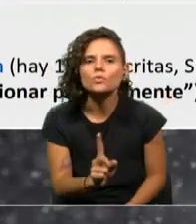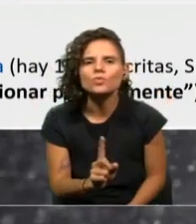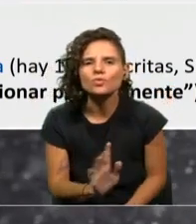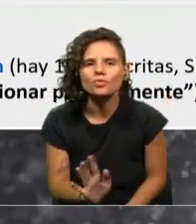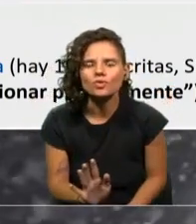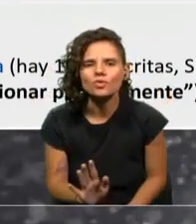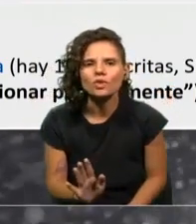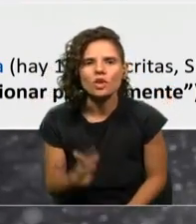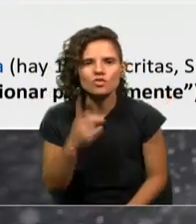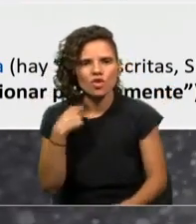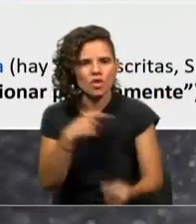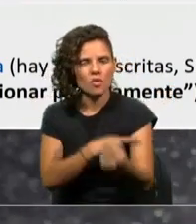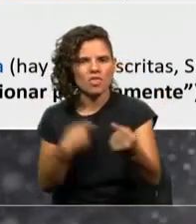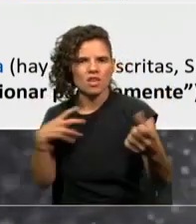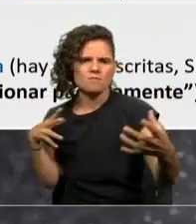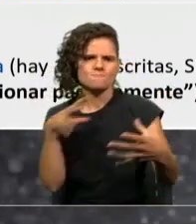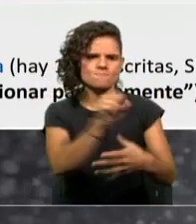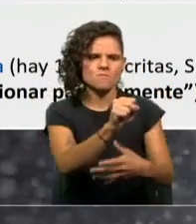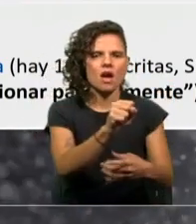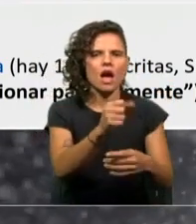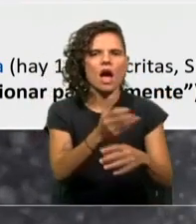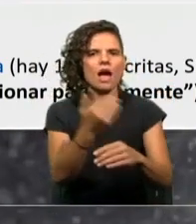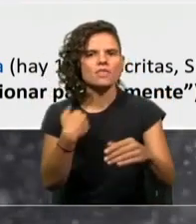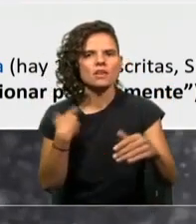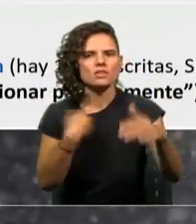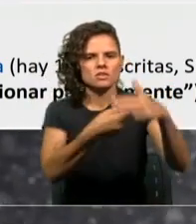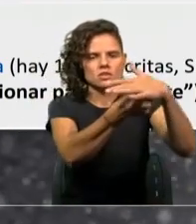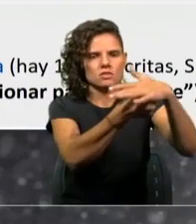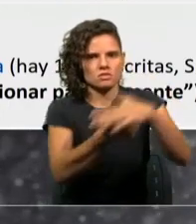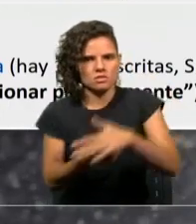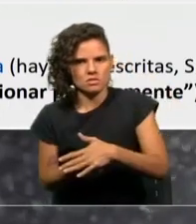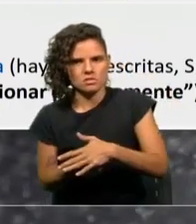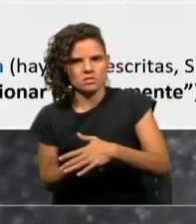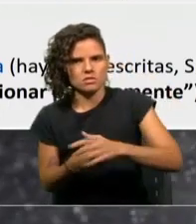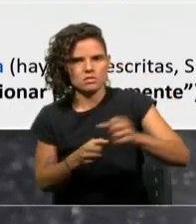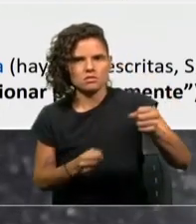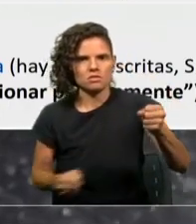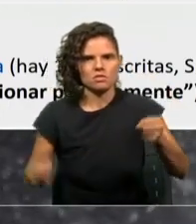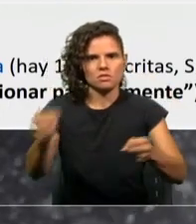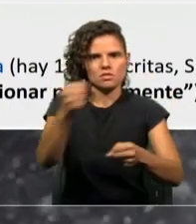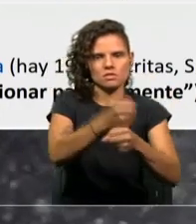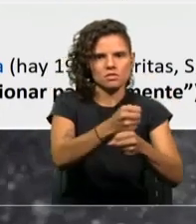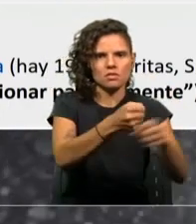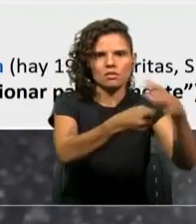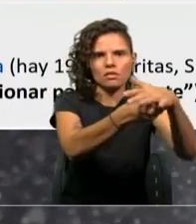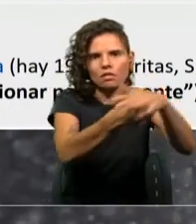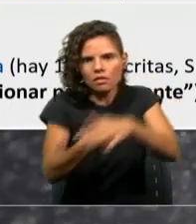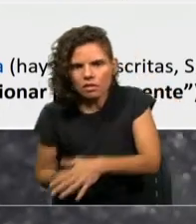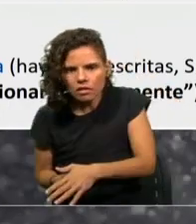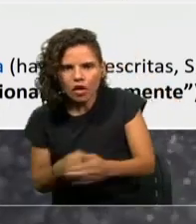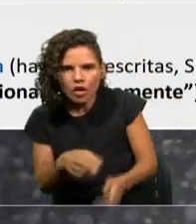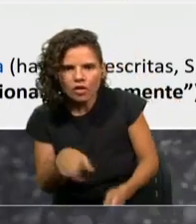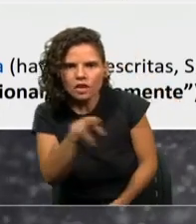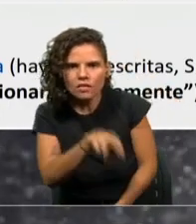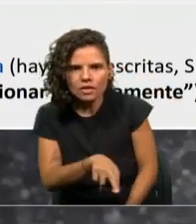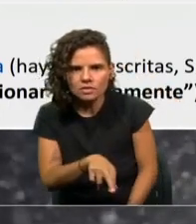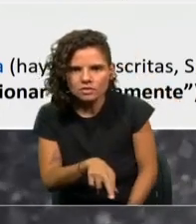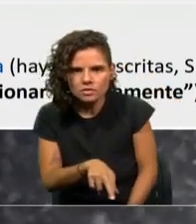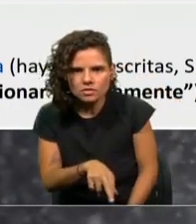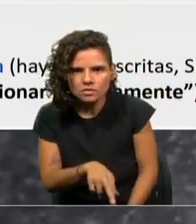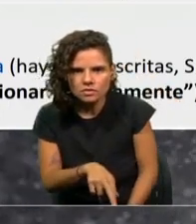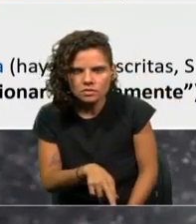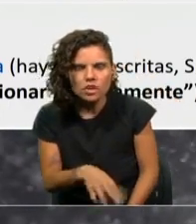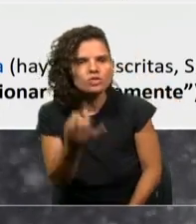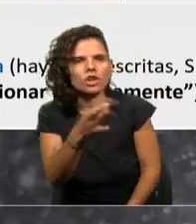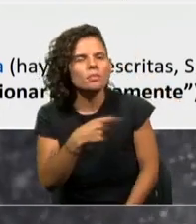que hace es que cambia a un sistema de dominación por el mismo sistema de dominación en que pone a alguien dominando que piensa más